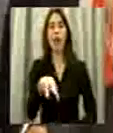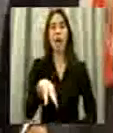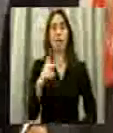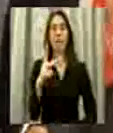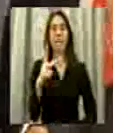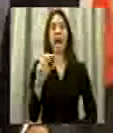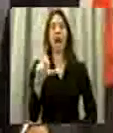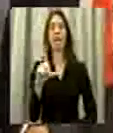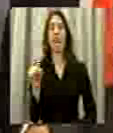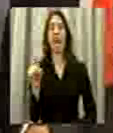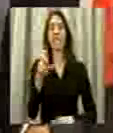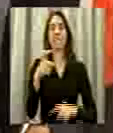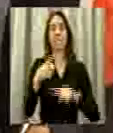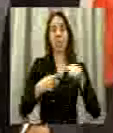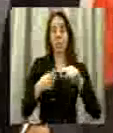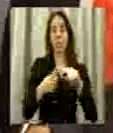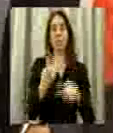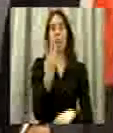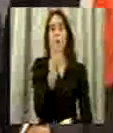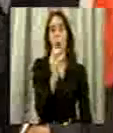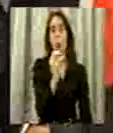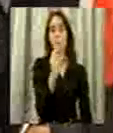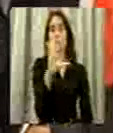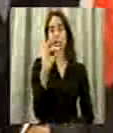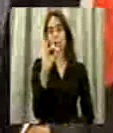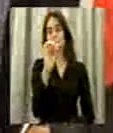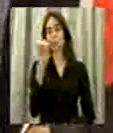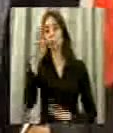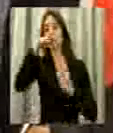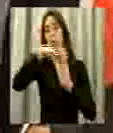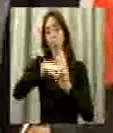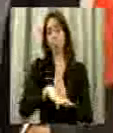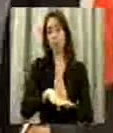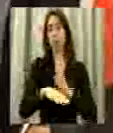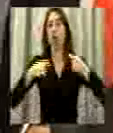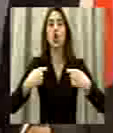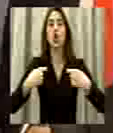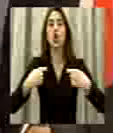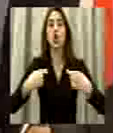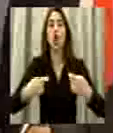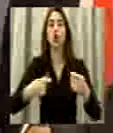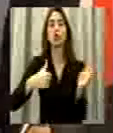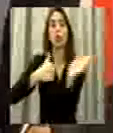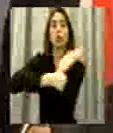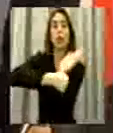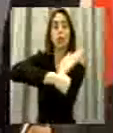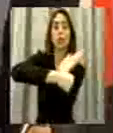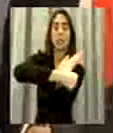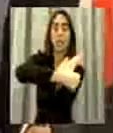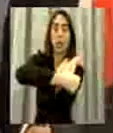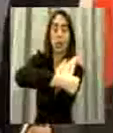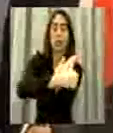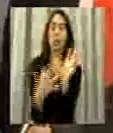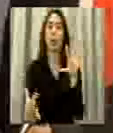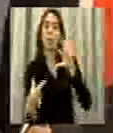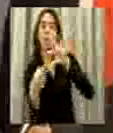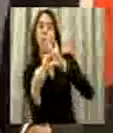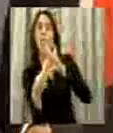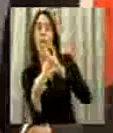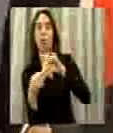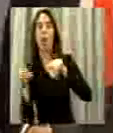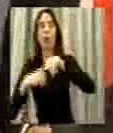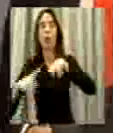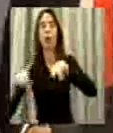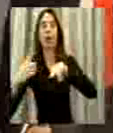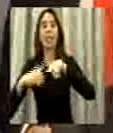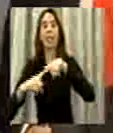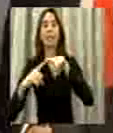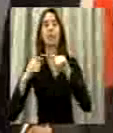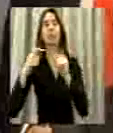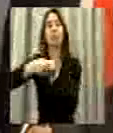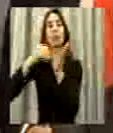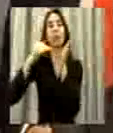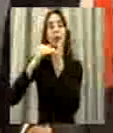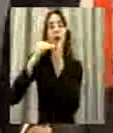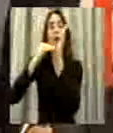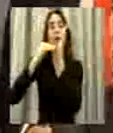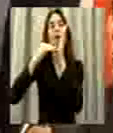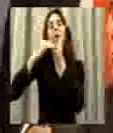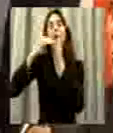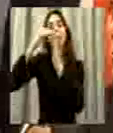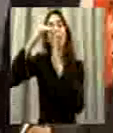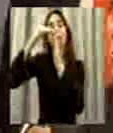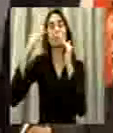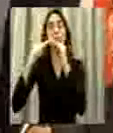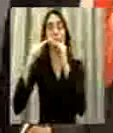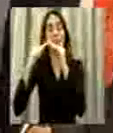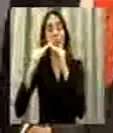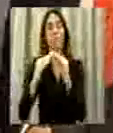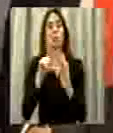permitido reducir 40-50% los costos de los seguros asociados a los créditos hipotecarios, reduciendo